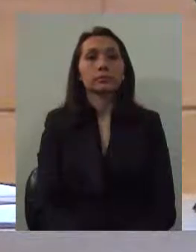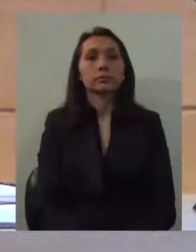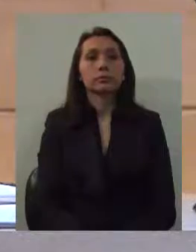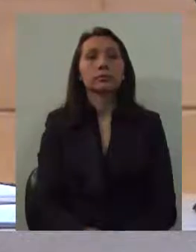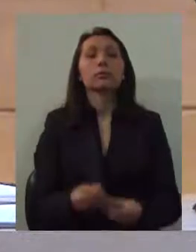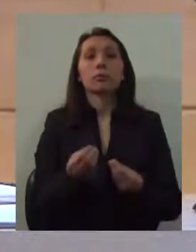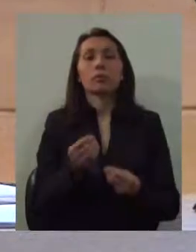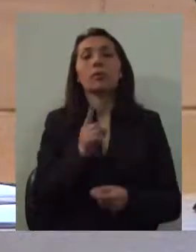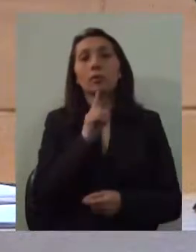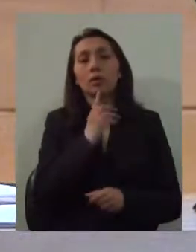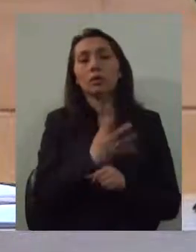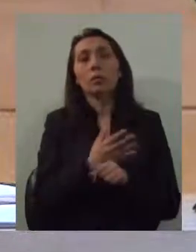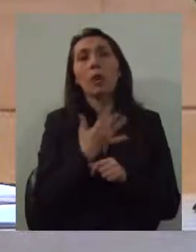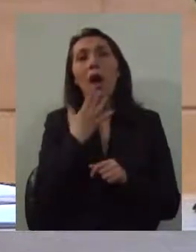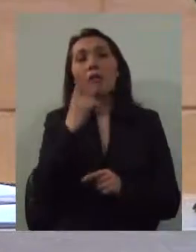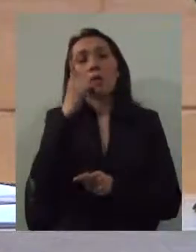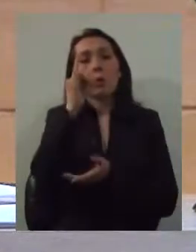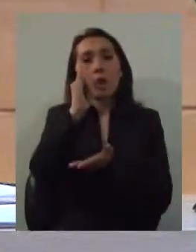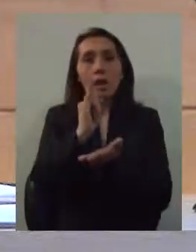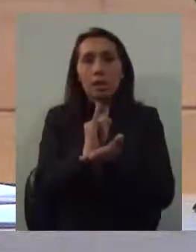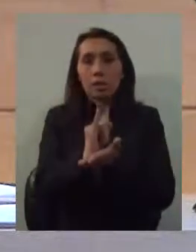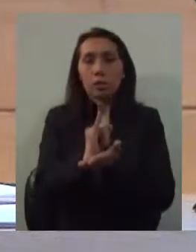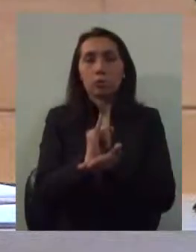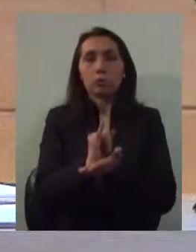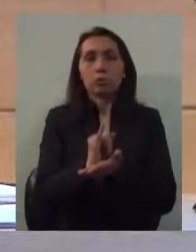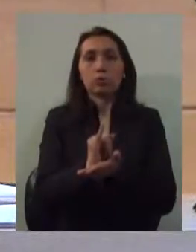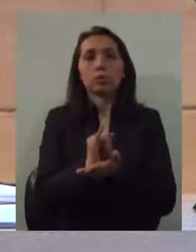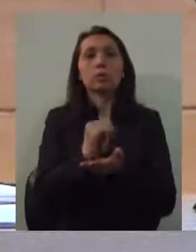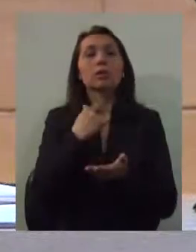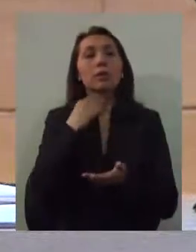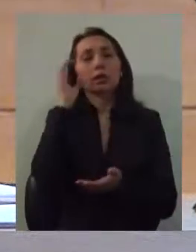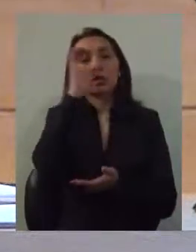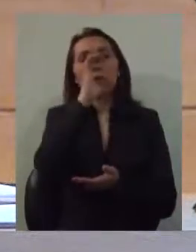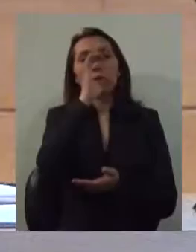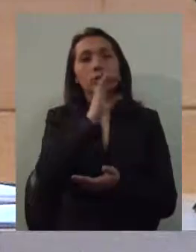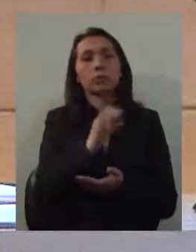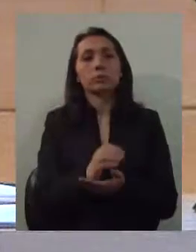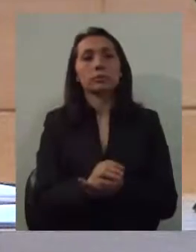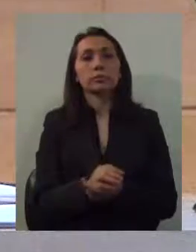Bueno, estamos hablando de una institución que busca